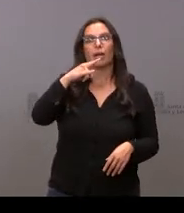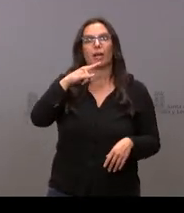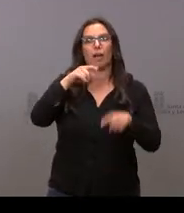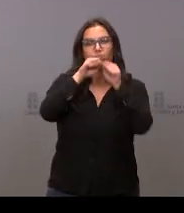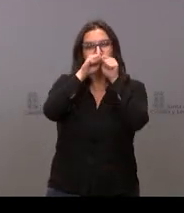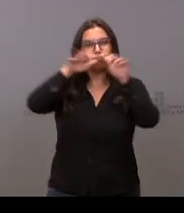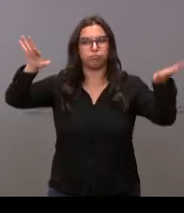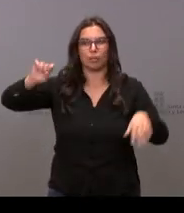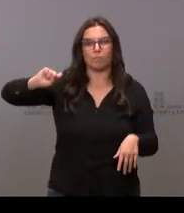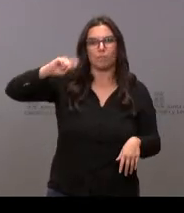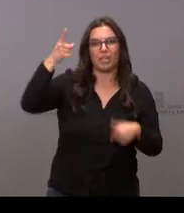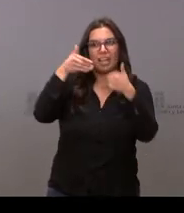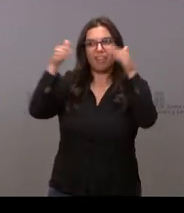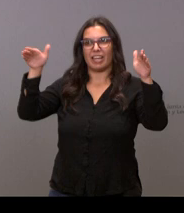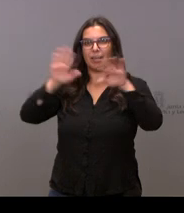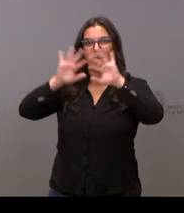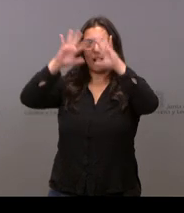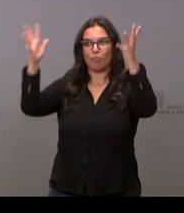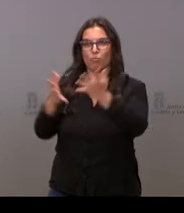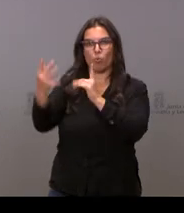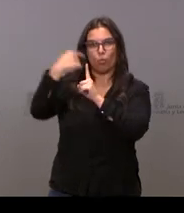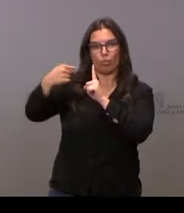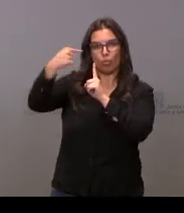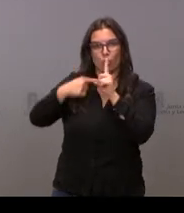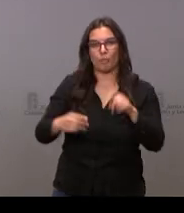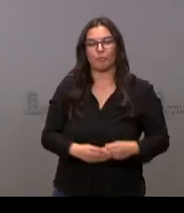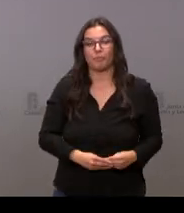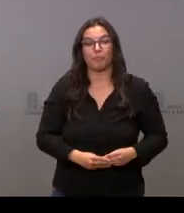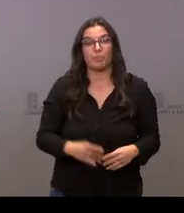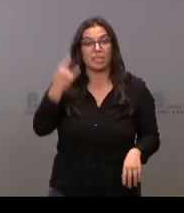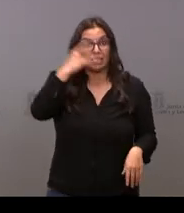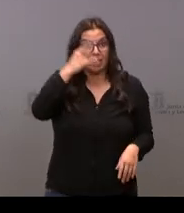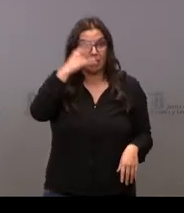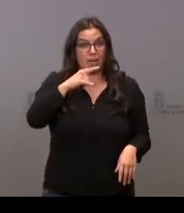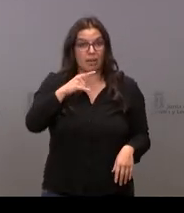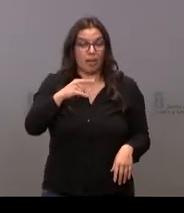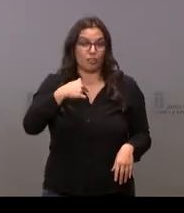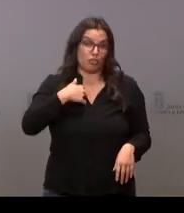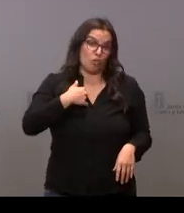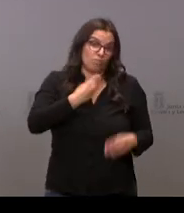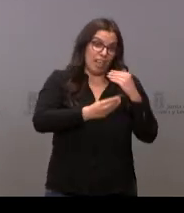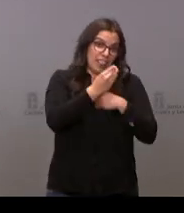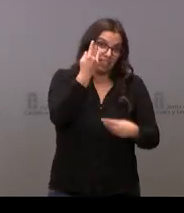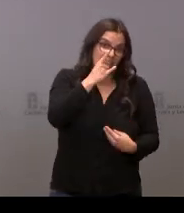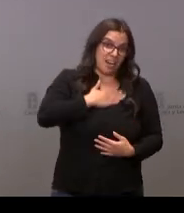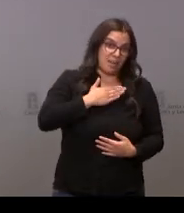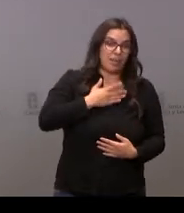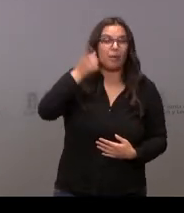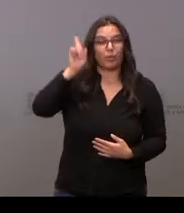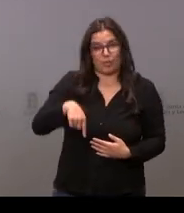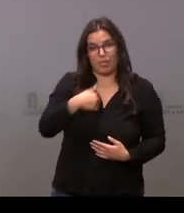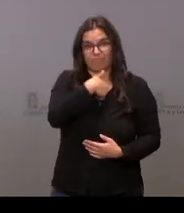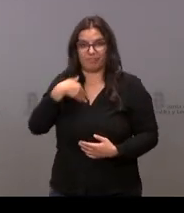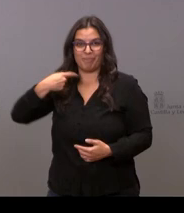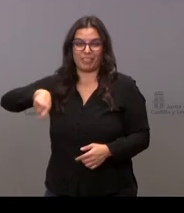que esté abierta al mundo una salamanca en la que como salmantino por un lado pero como presidente de